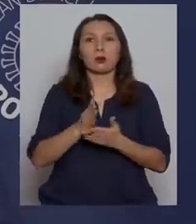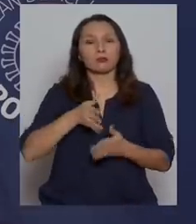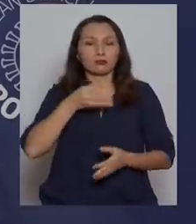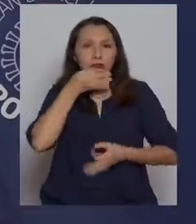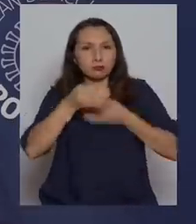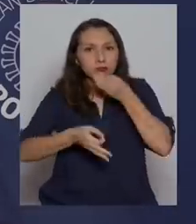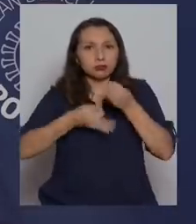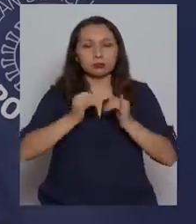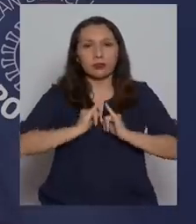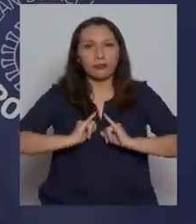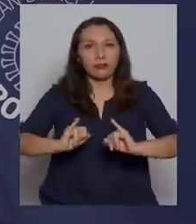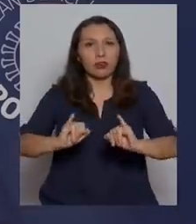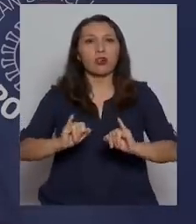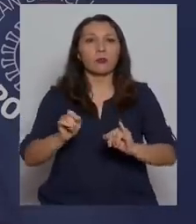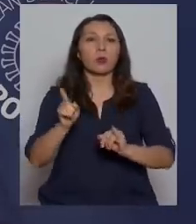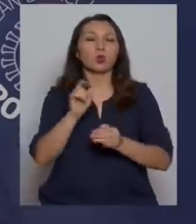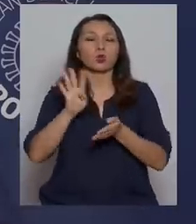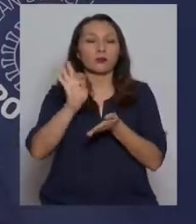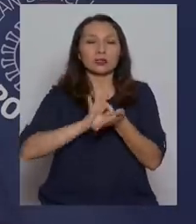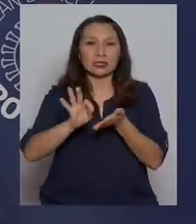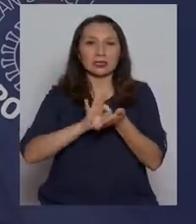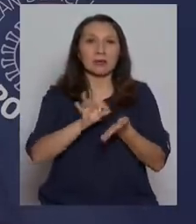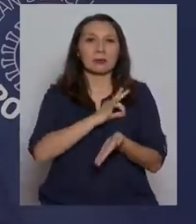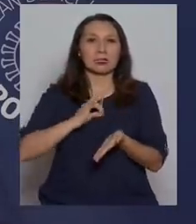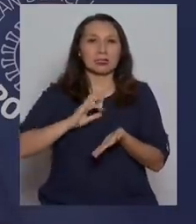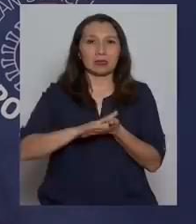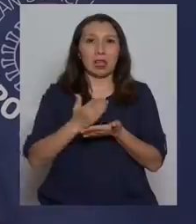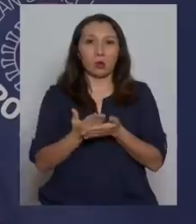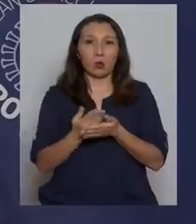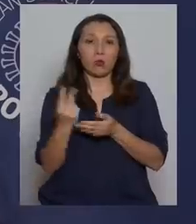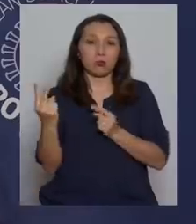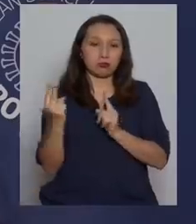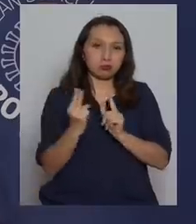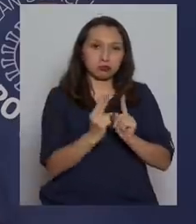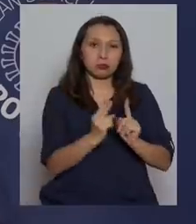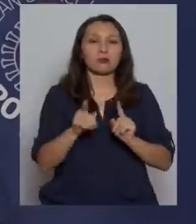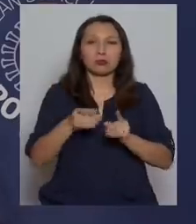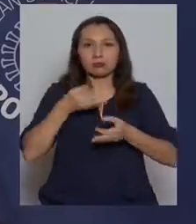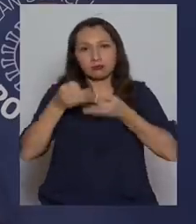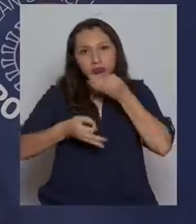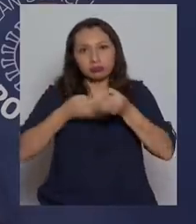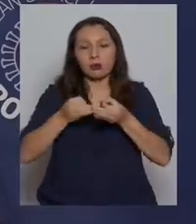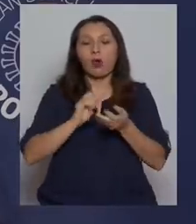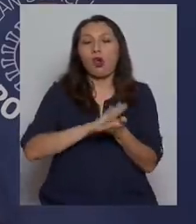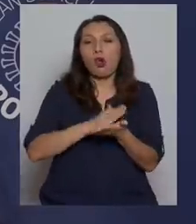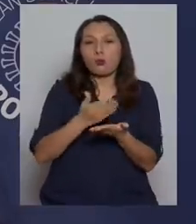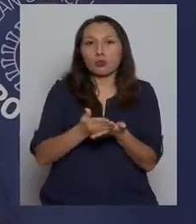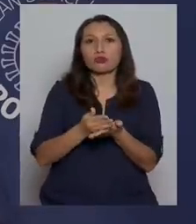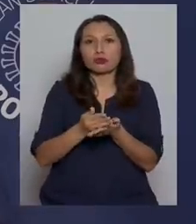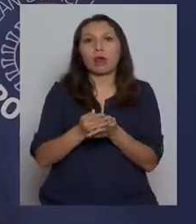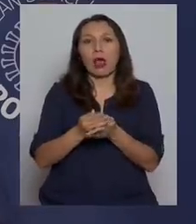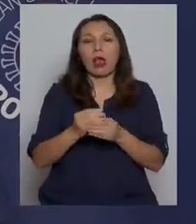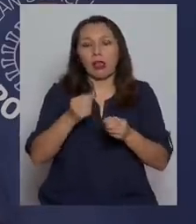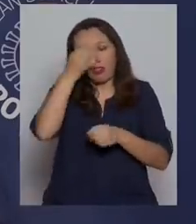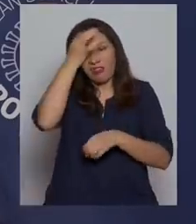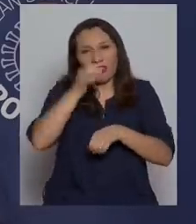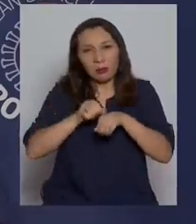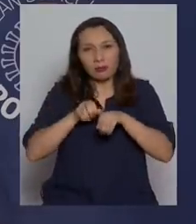cuenta, junto a los dos subsecretarios del Ministerio de Salud, de la evolución de la epidemia de